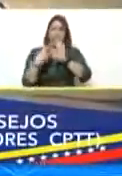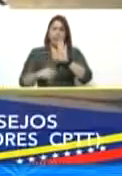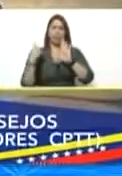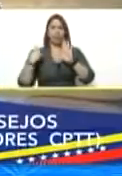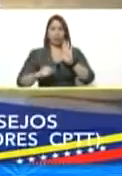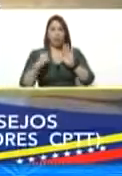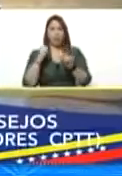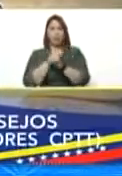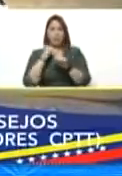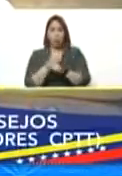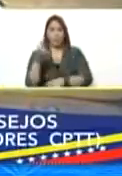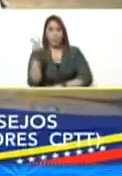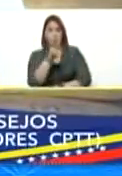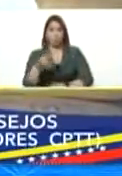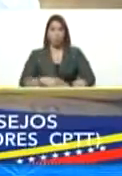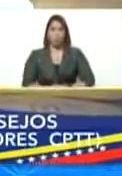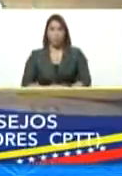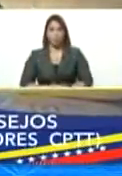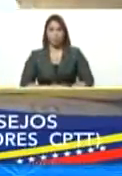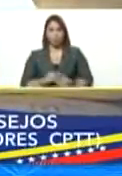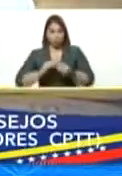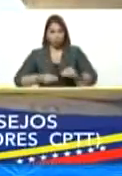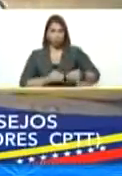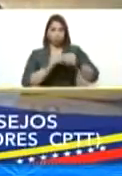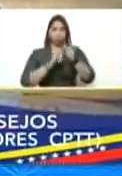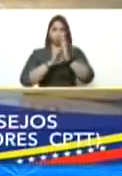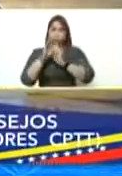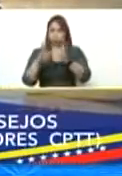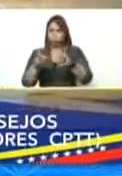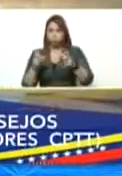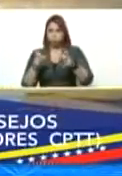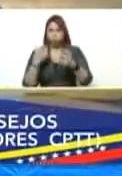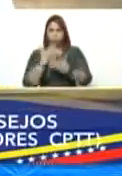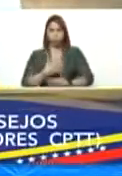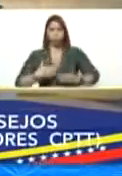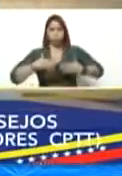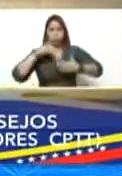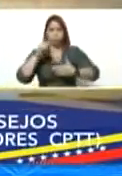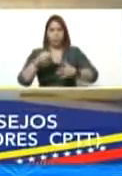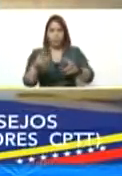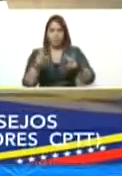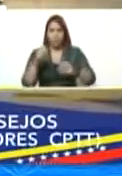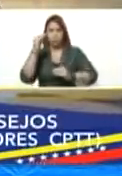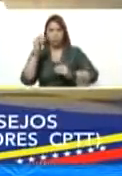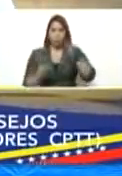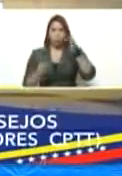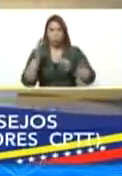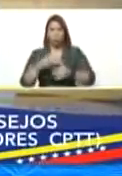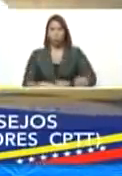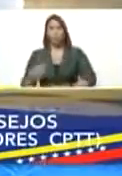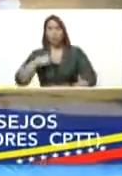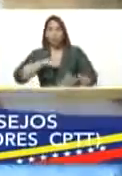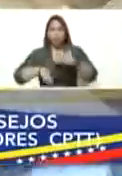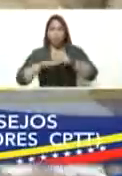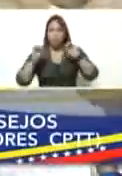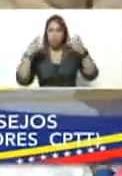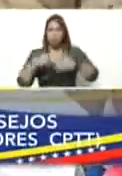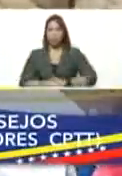clase obrera venezolana a recuperar su salario digno, su salario justo. Y lo vamos a